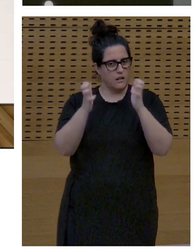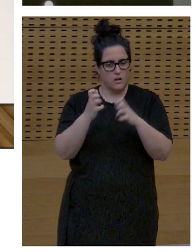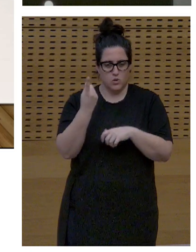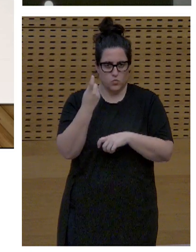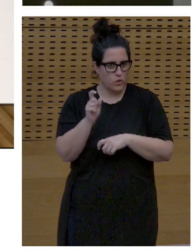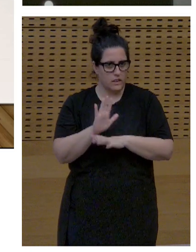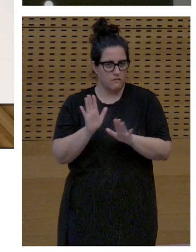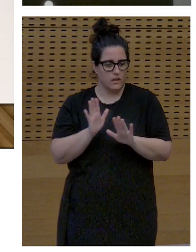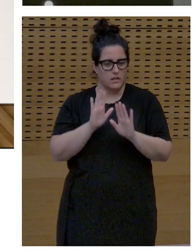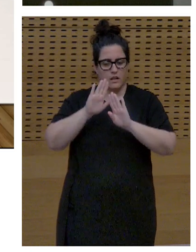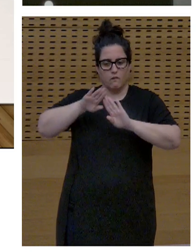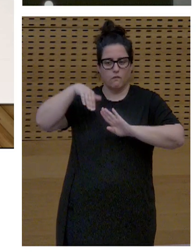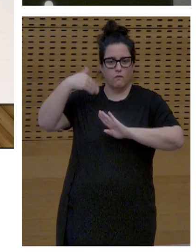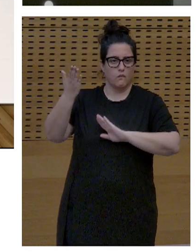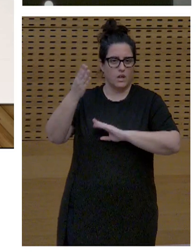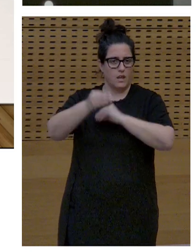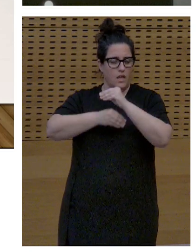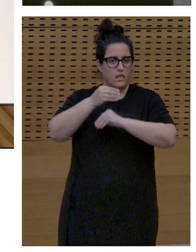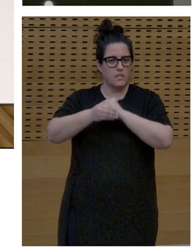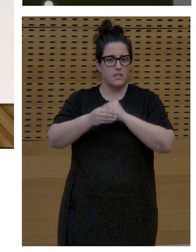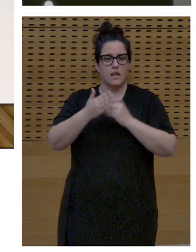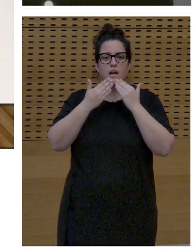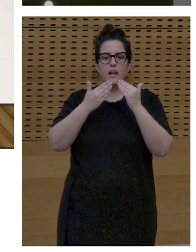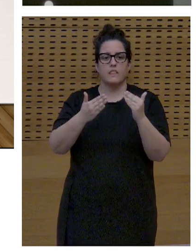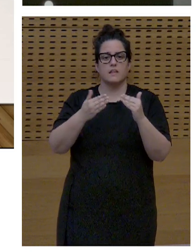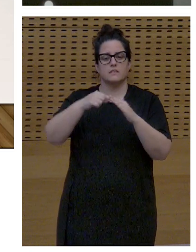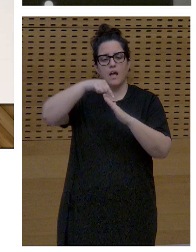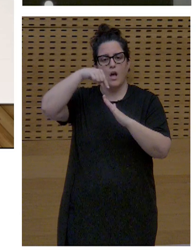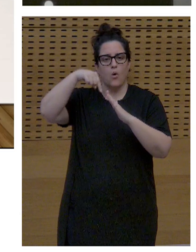hace externamente utilizando ultrasonidos